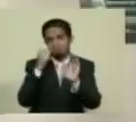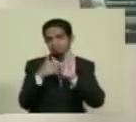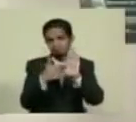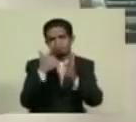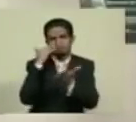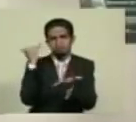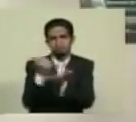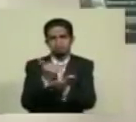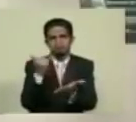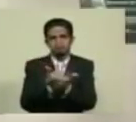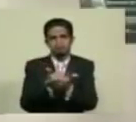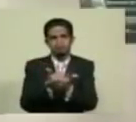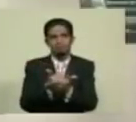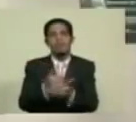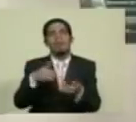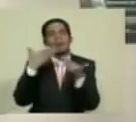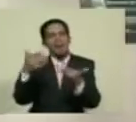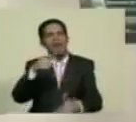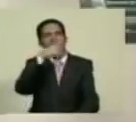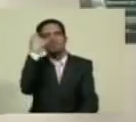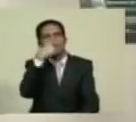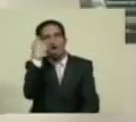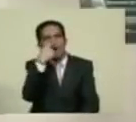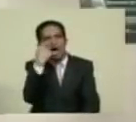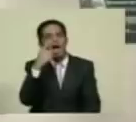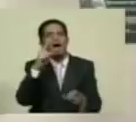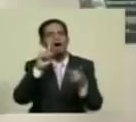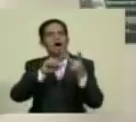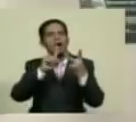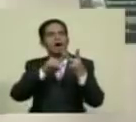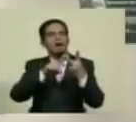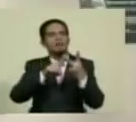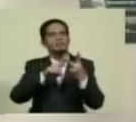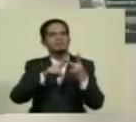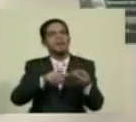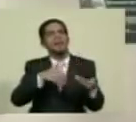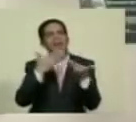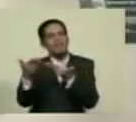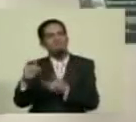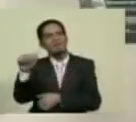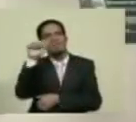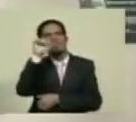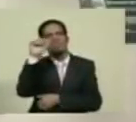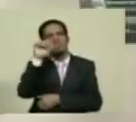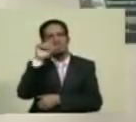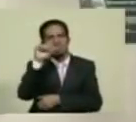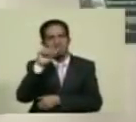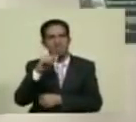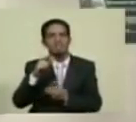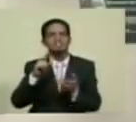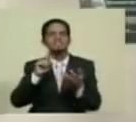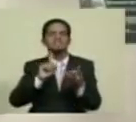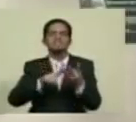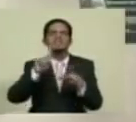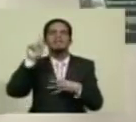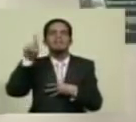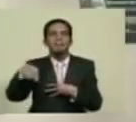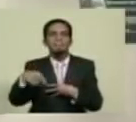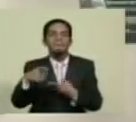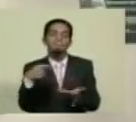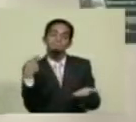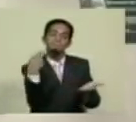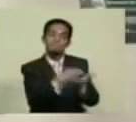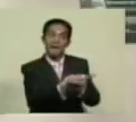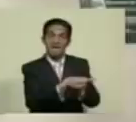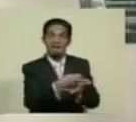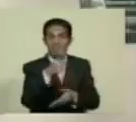Diariamente les proporcionaban drogas, diariamente les proporcionaban alcohol, diariamente contrataban a menores de edad para